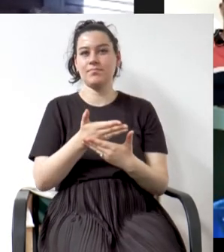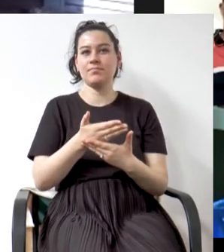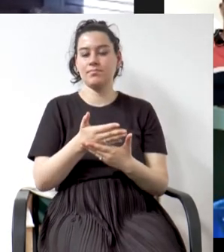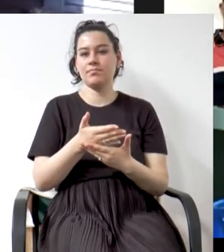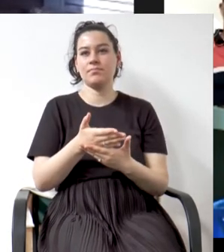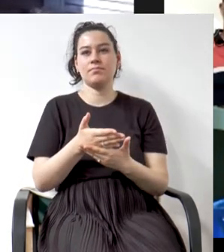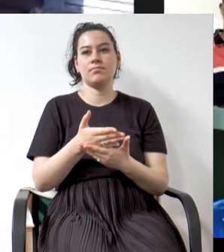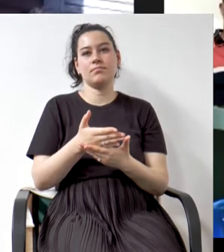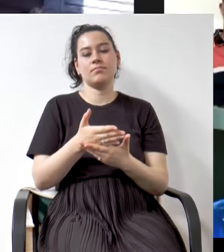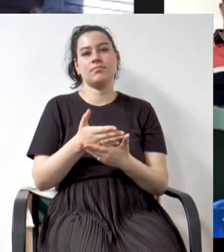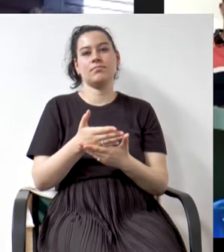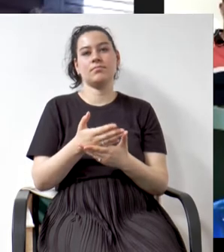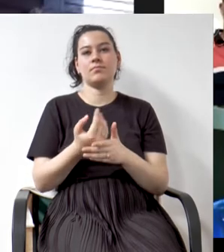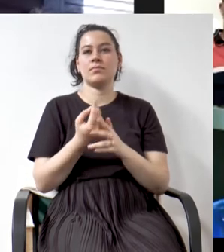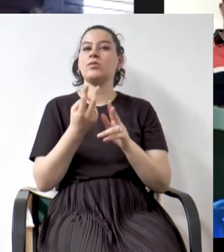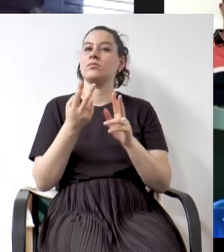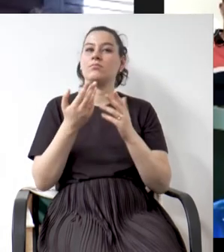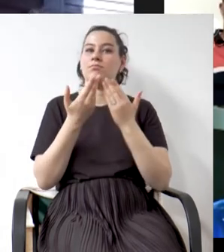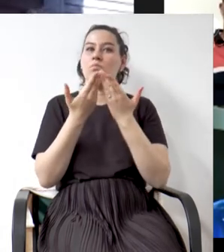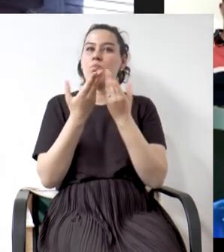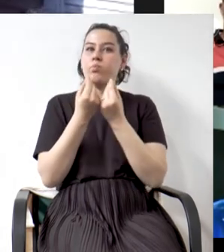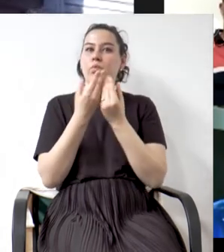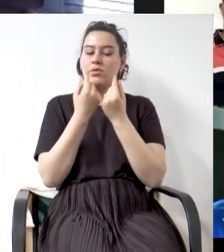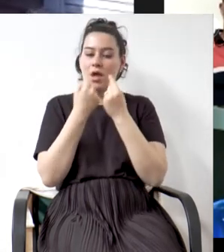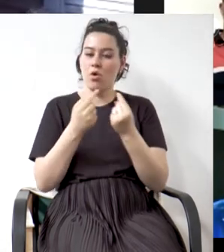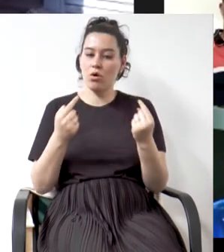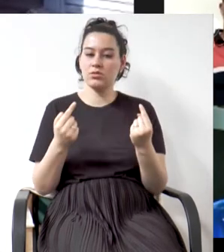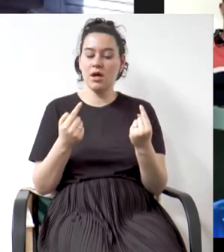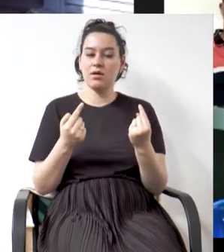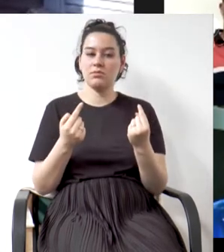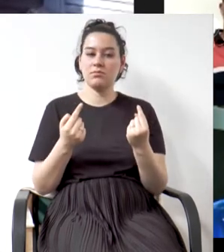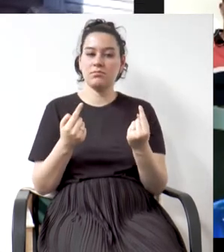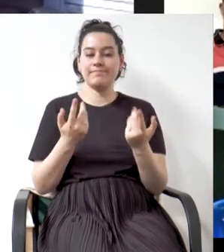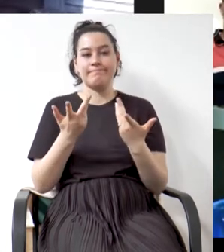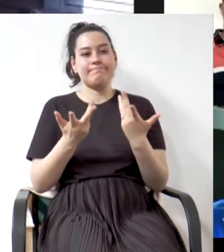Hay una combinación de elementos que me hacen...